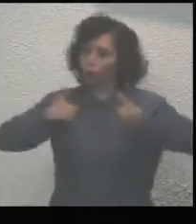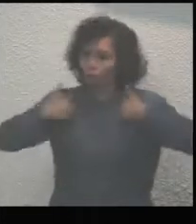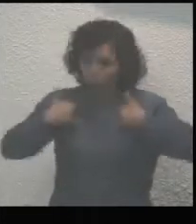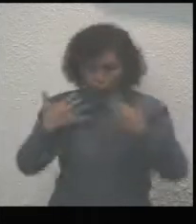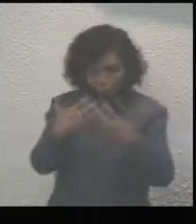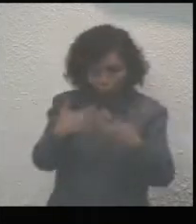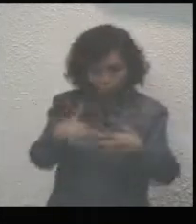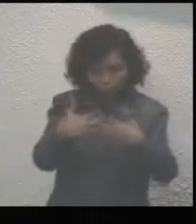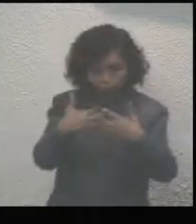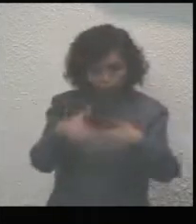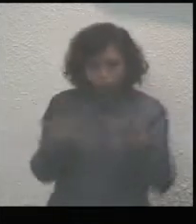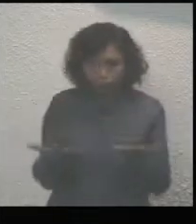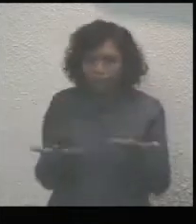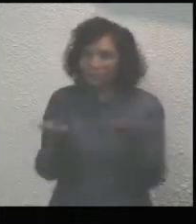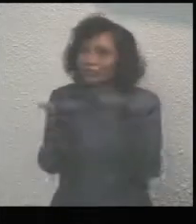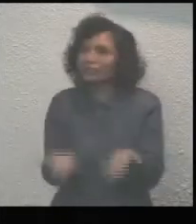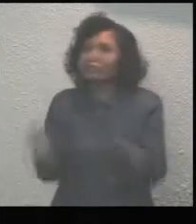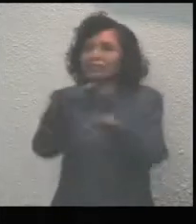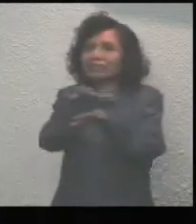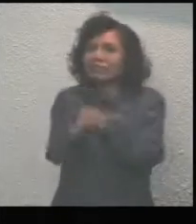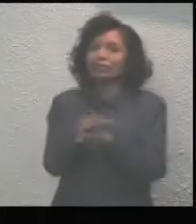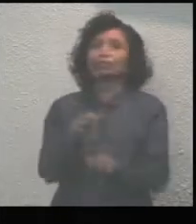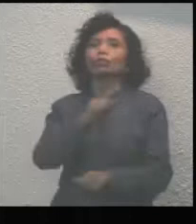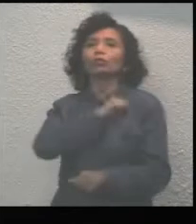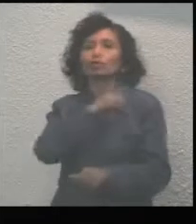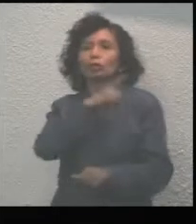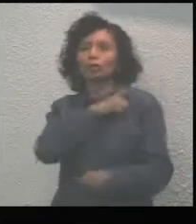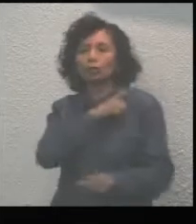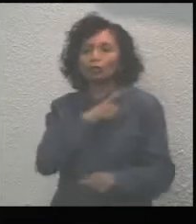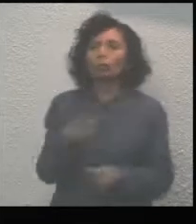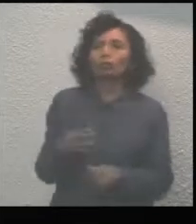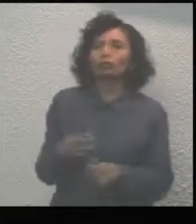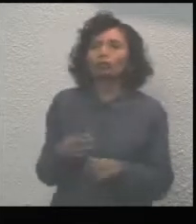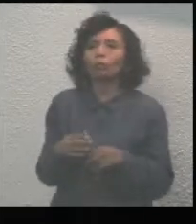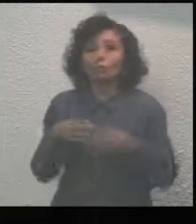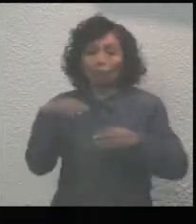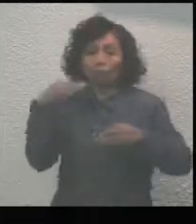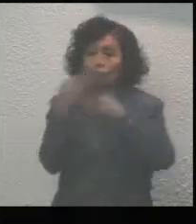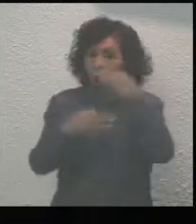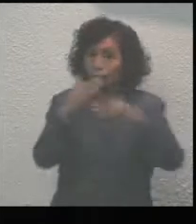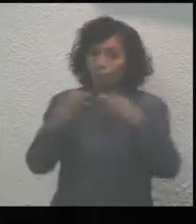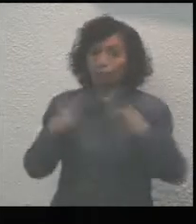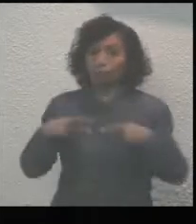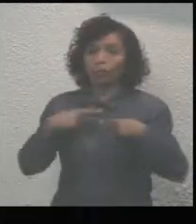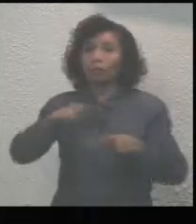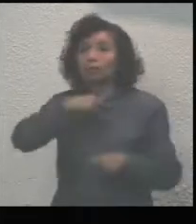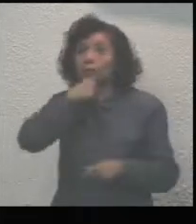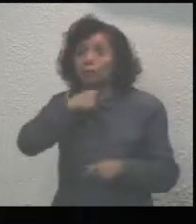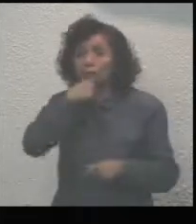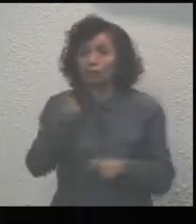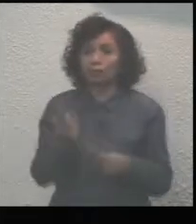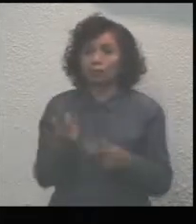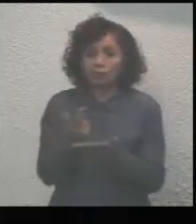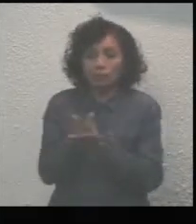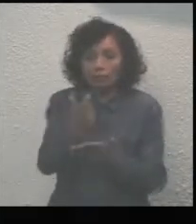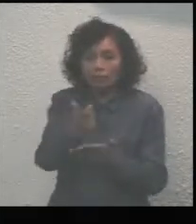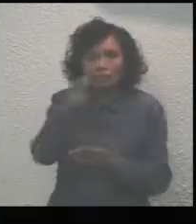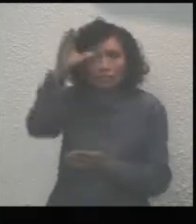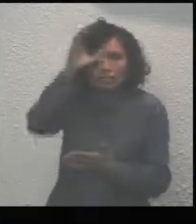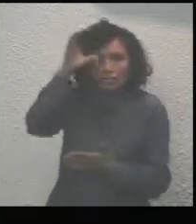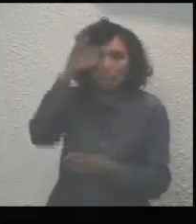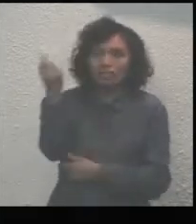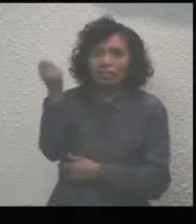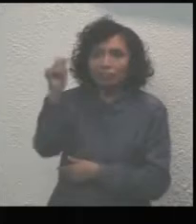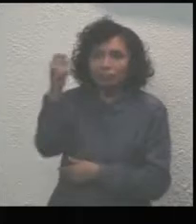emprendedores, integración, salud y equidad financiera para los adultos mayores, inversión en ciencia,